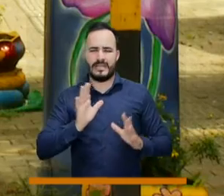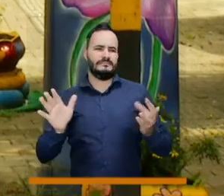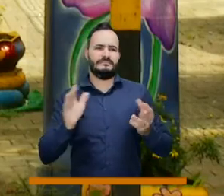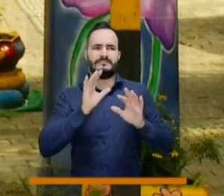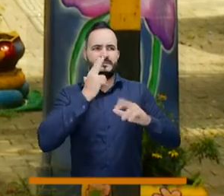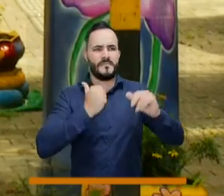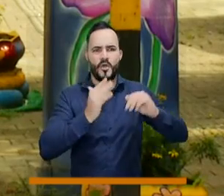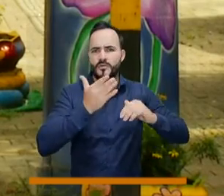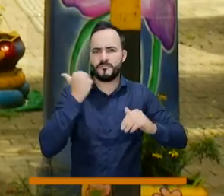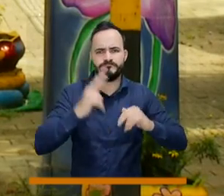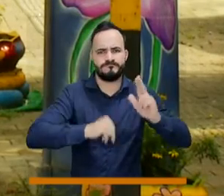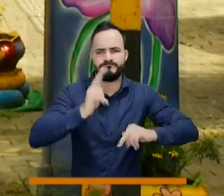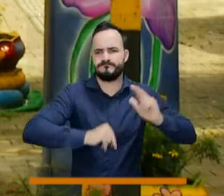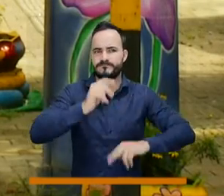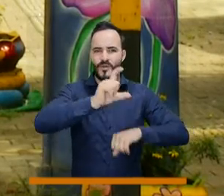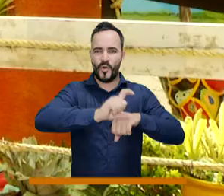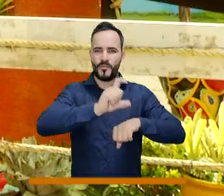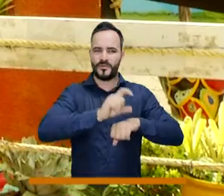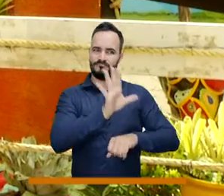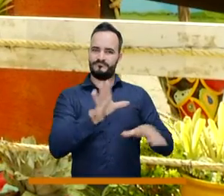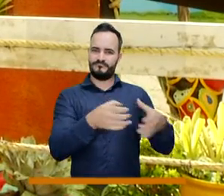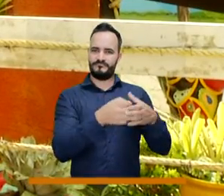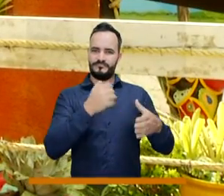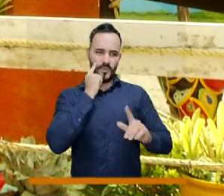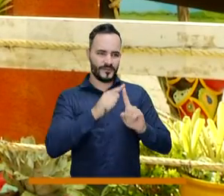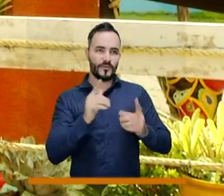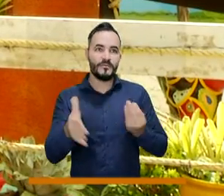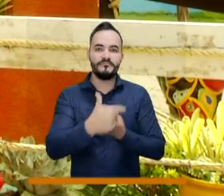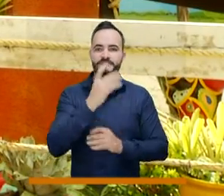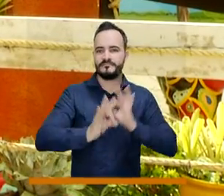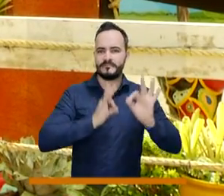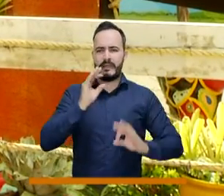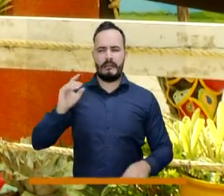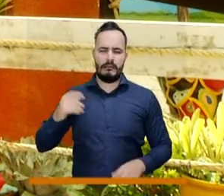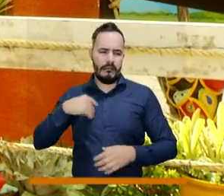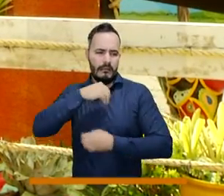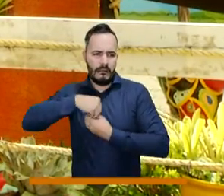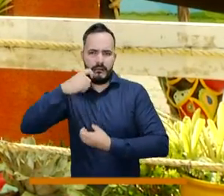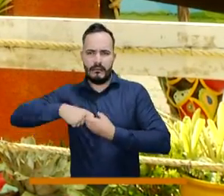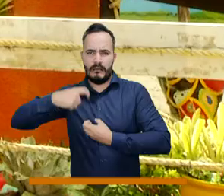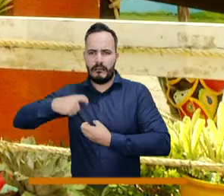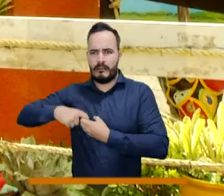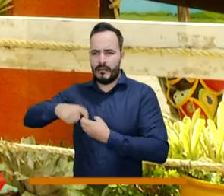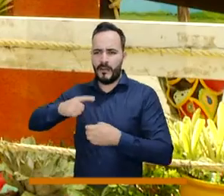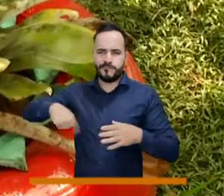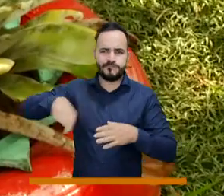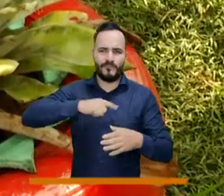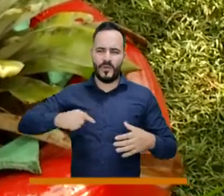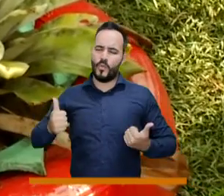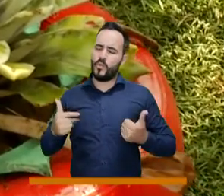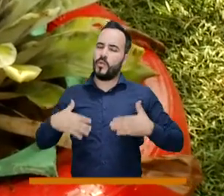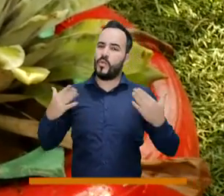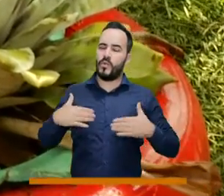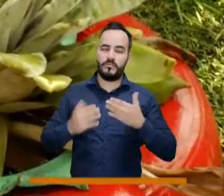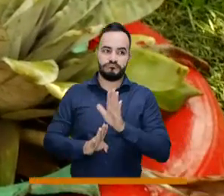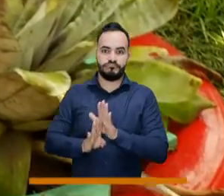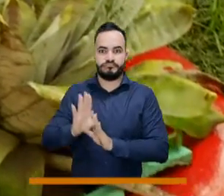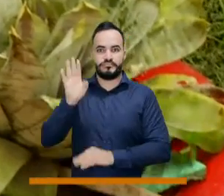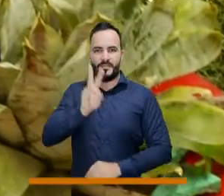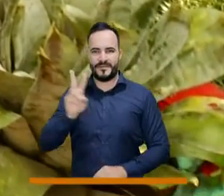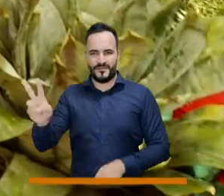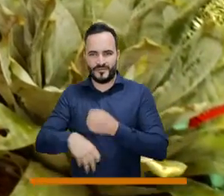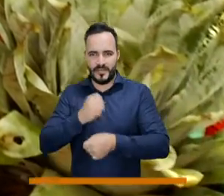decide formar Corserva. Y hoy es un orgullo para nosotros, para todas las mujeres, para todos los que nos acompañan, porque ya llevamos